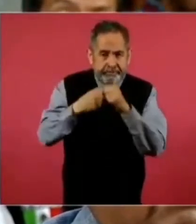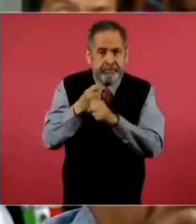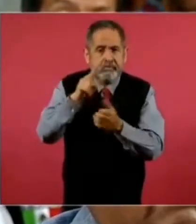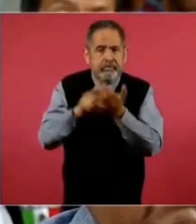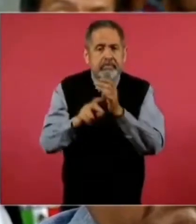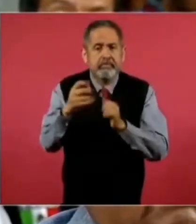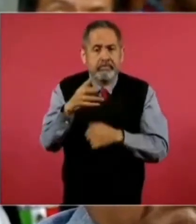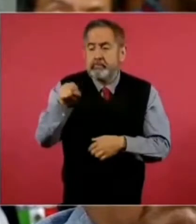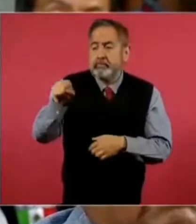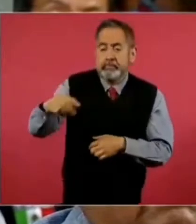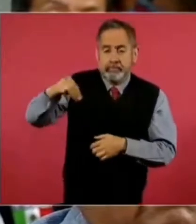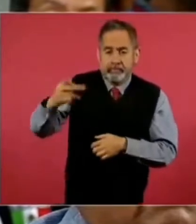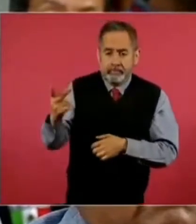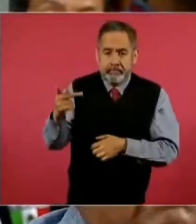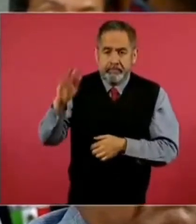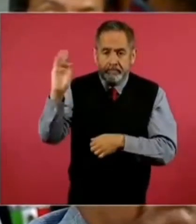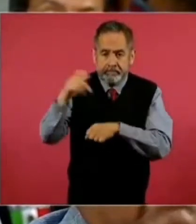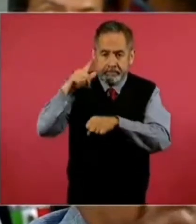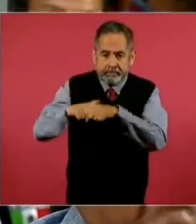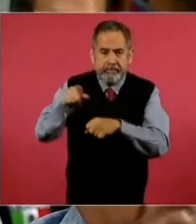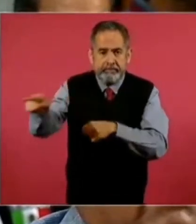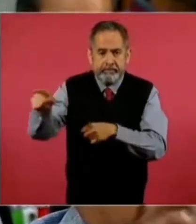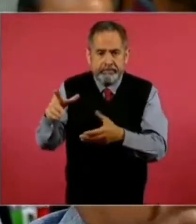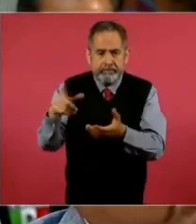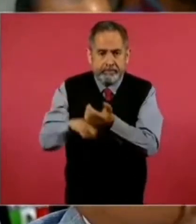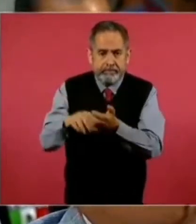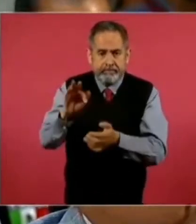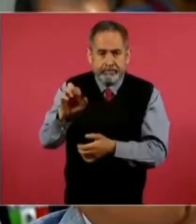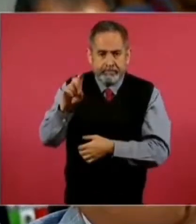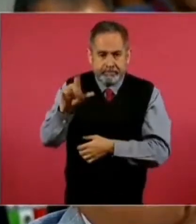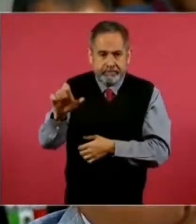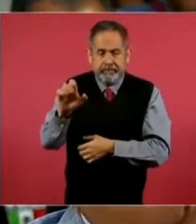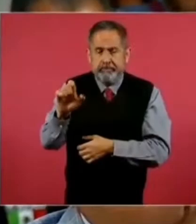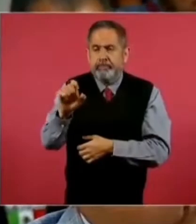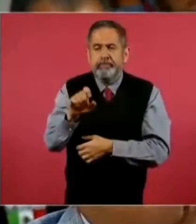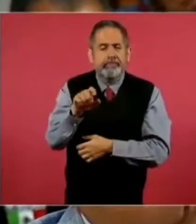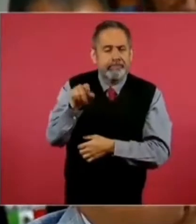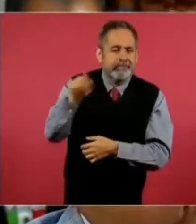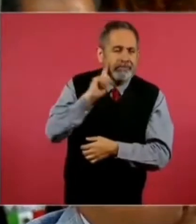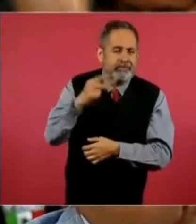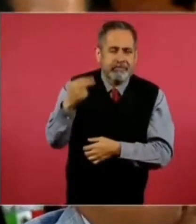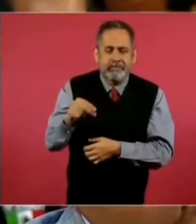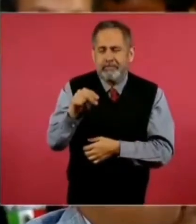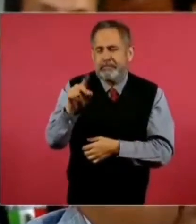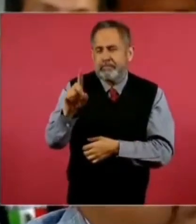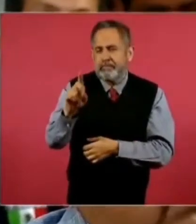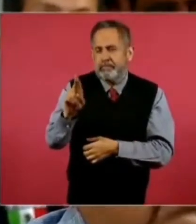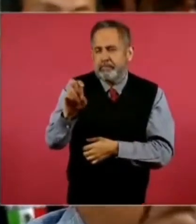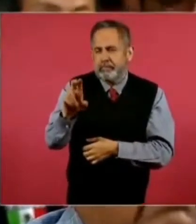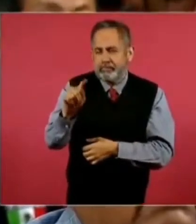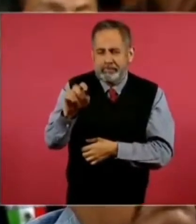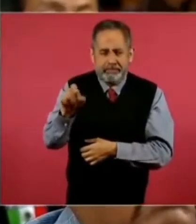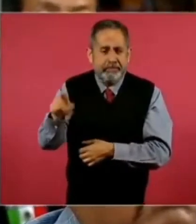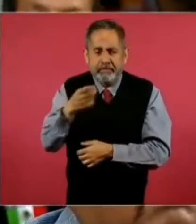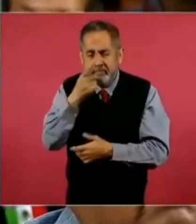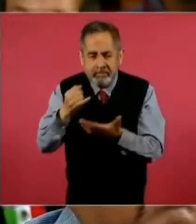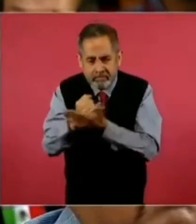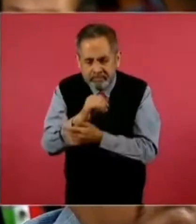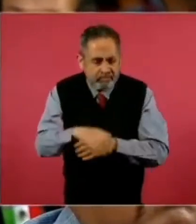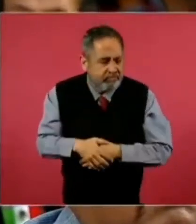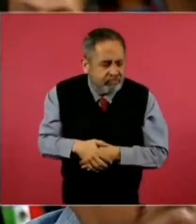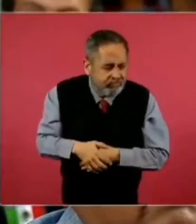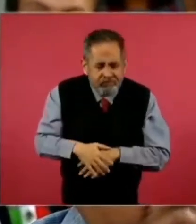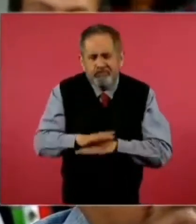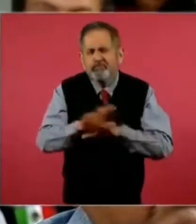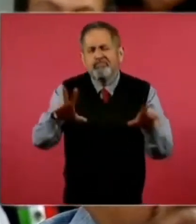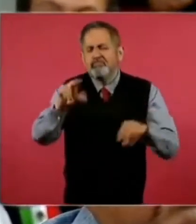agente del Ministerio Público Federal de la FEADLE, Bianca Dinora Delgado Duarte, determinó el no ejercicio de la